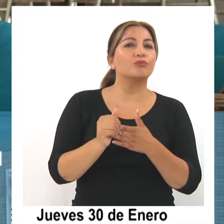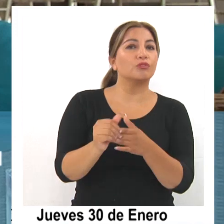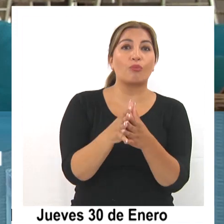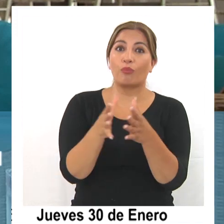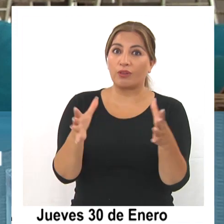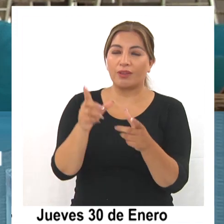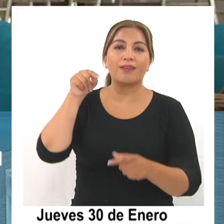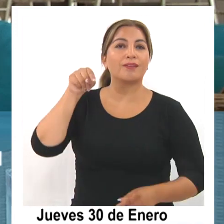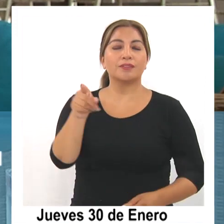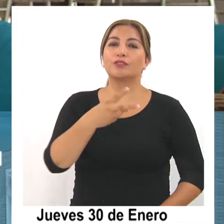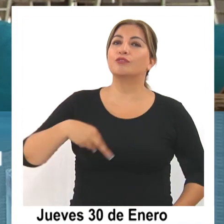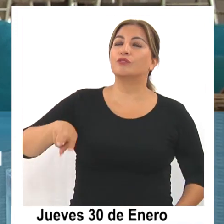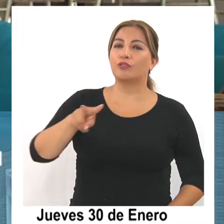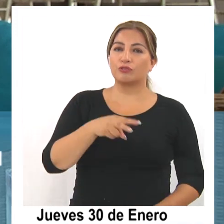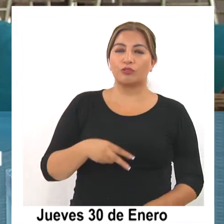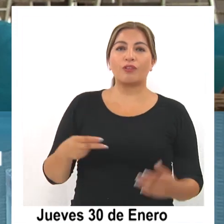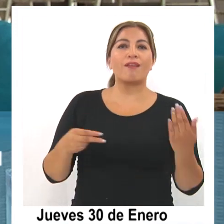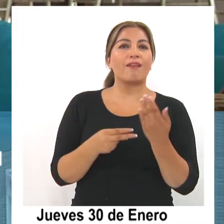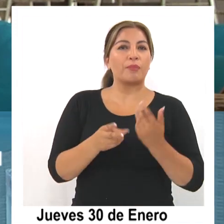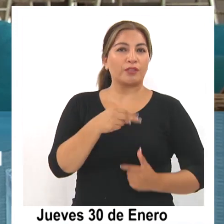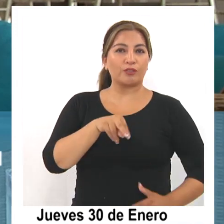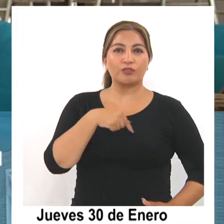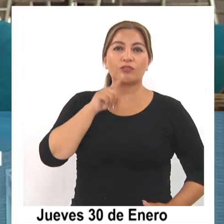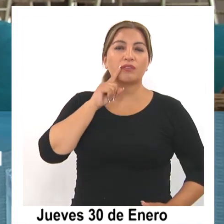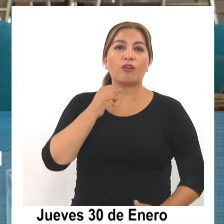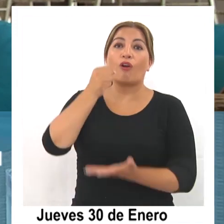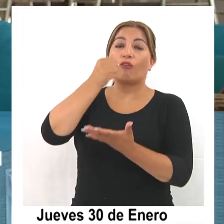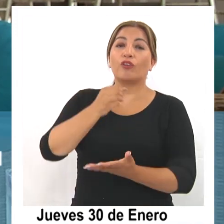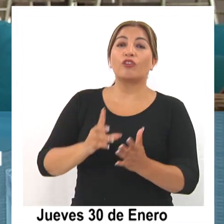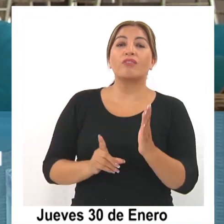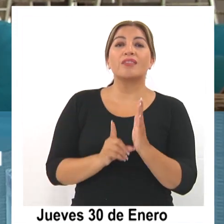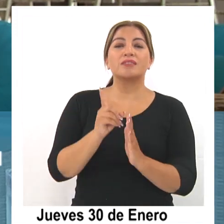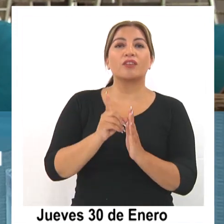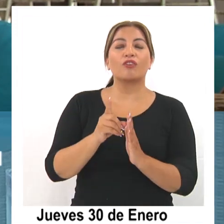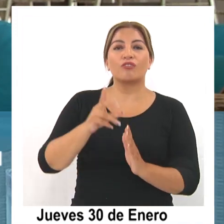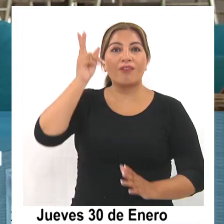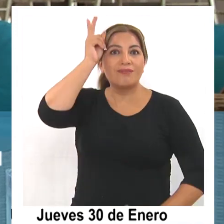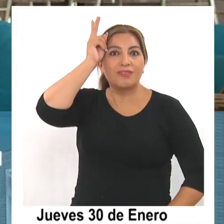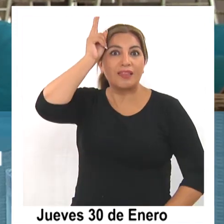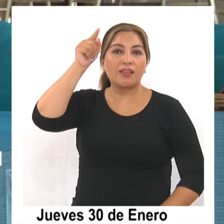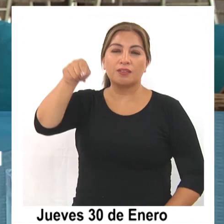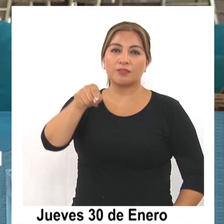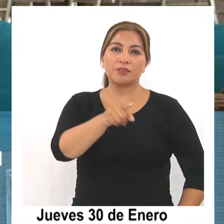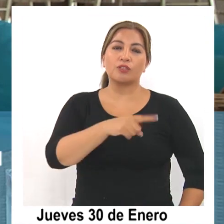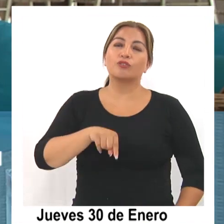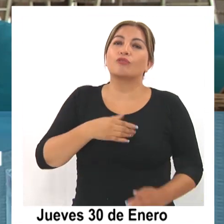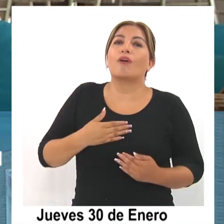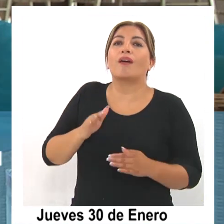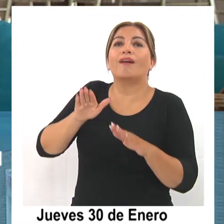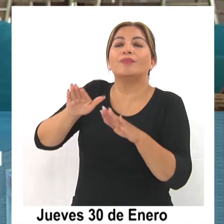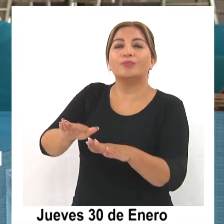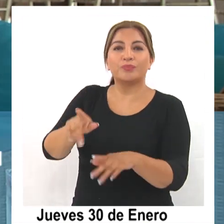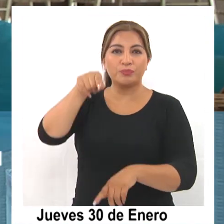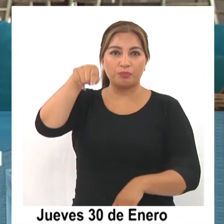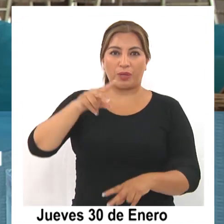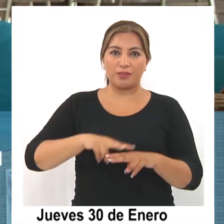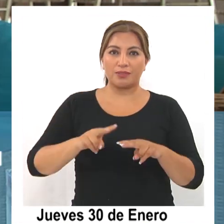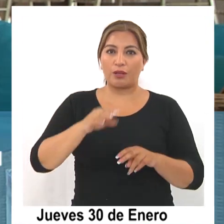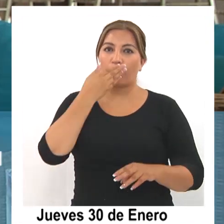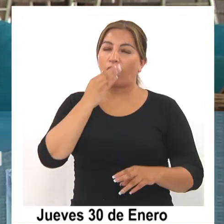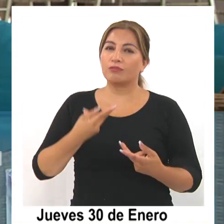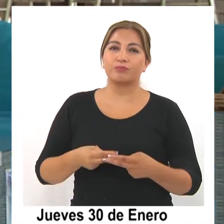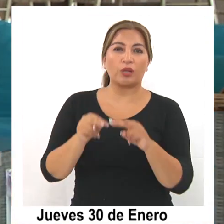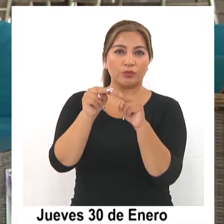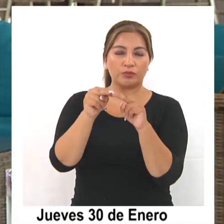tremendo y es ahí nosotros con las herramientas que tenemos a través del Fondo de Desarrollo Indígena queremos apoyarlos para que mejoren